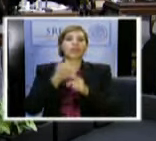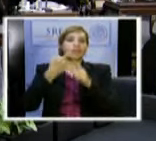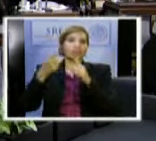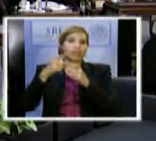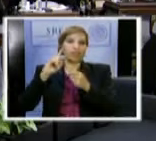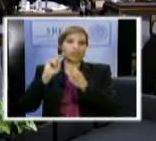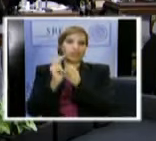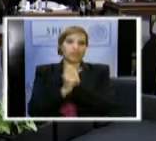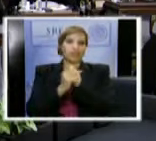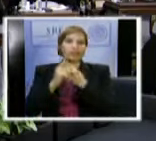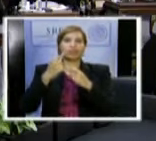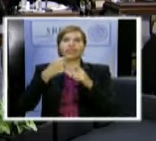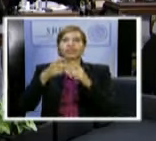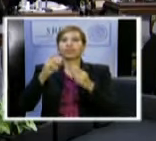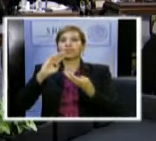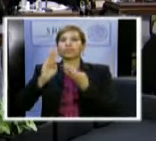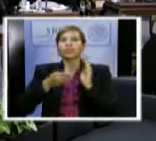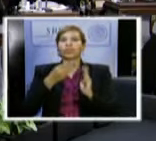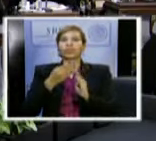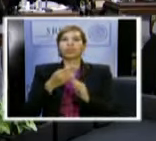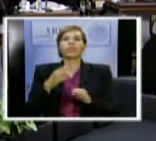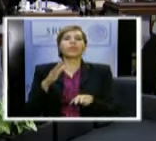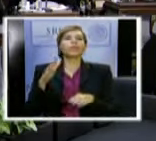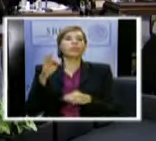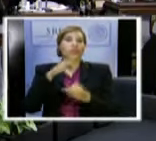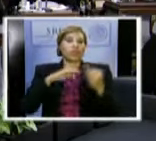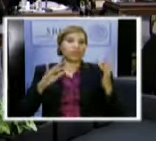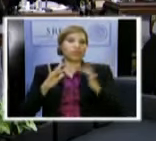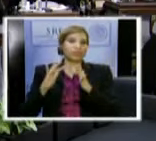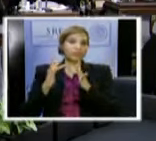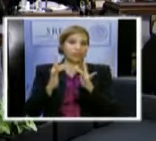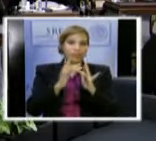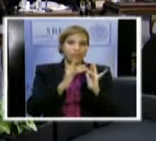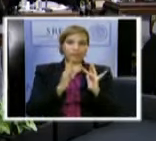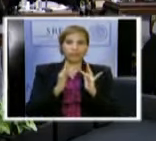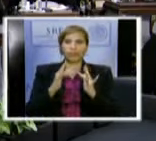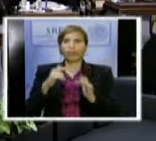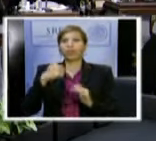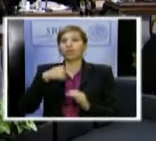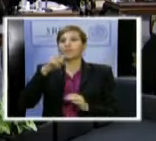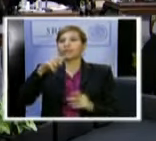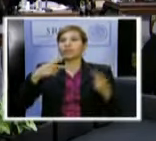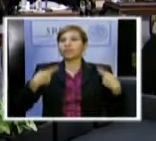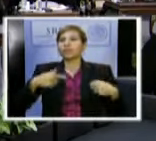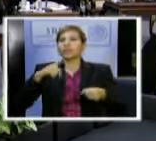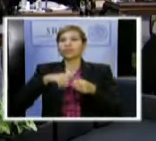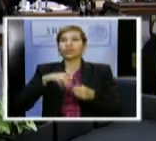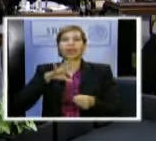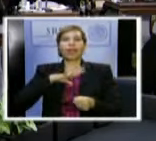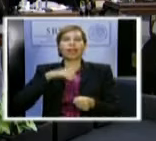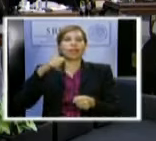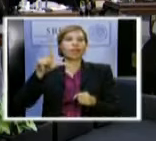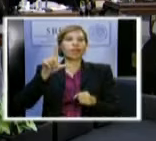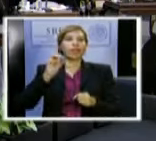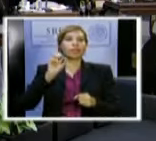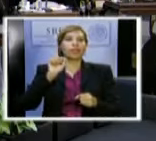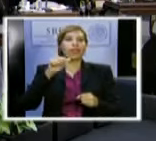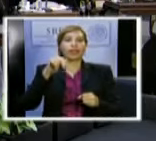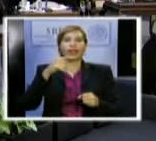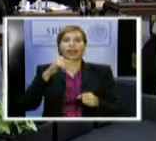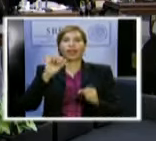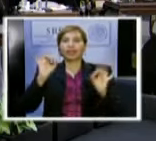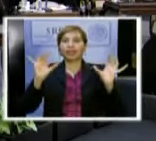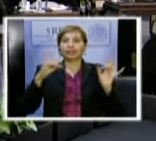otras partes del mundo, porque todo está muy interrelacionado. Y yo en lo personal, por ejemplo, estando en Los Ángeles, no